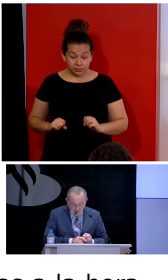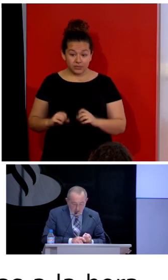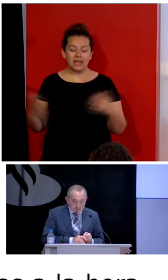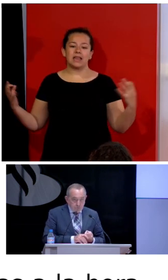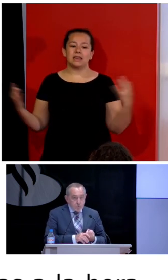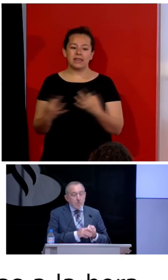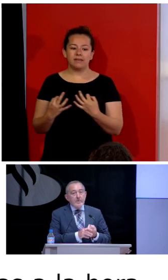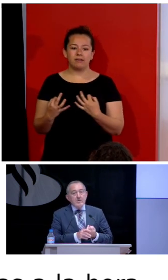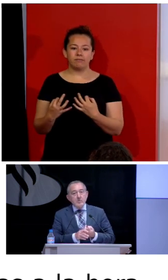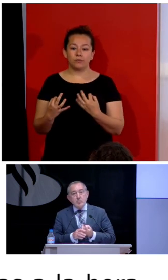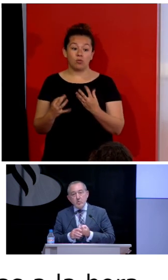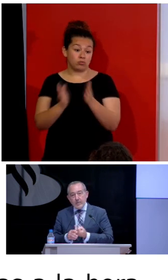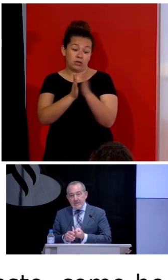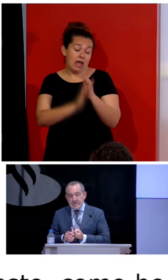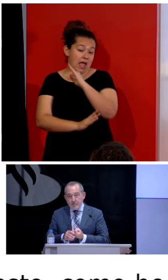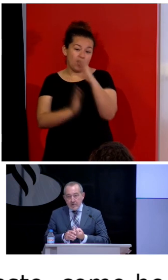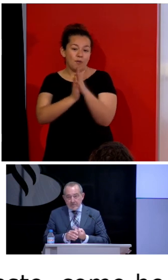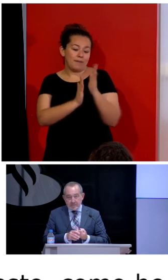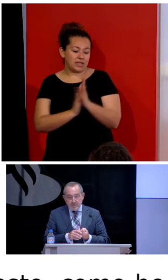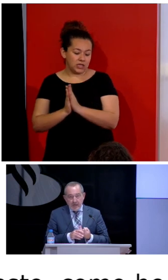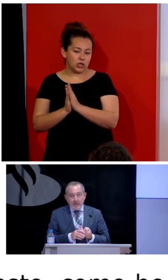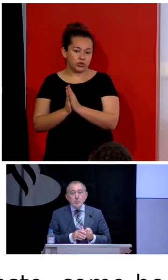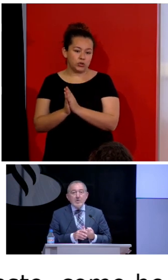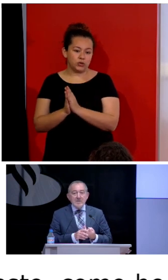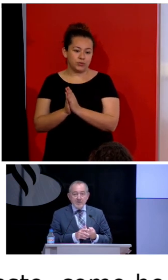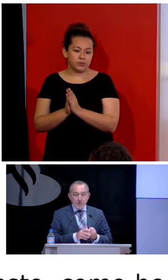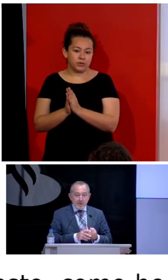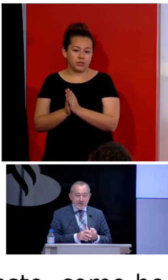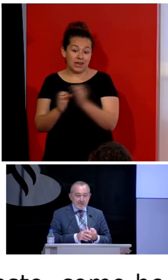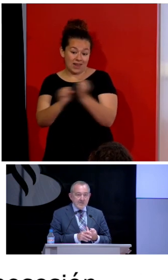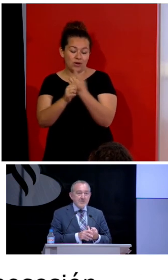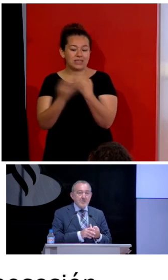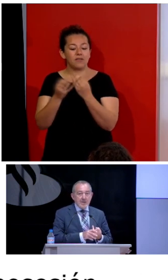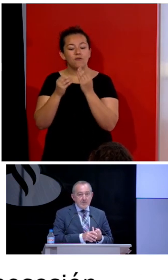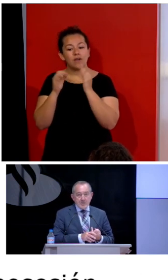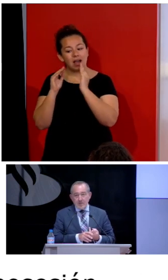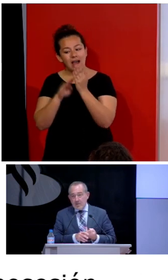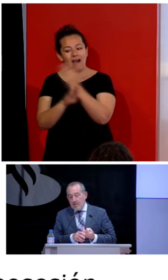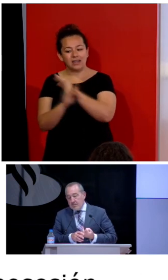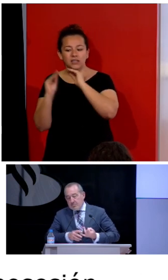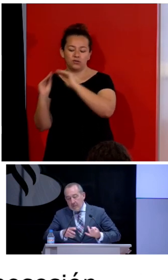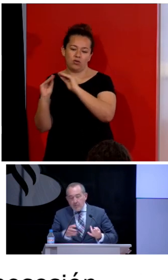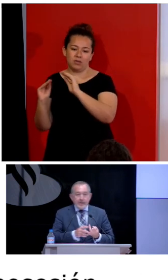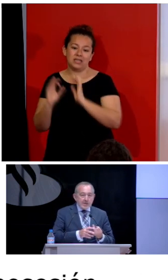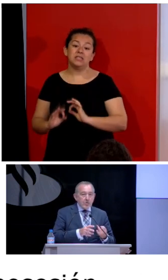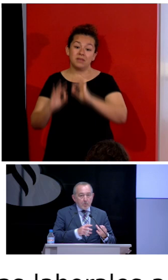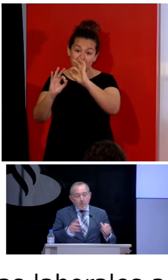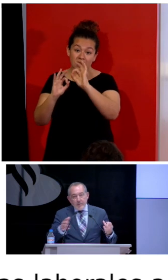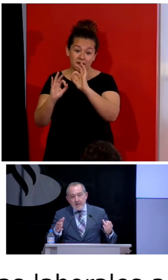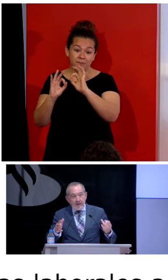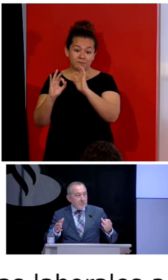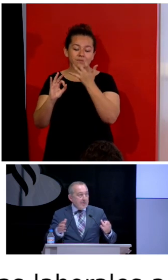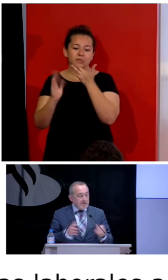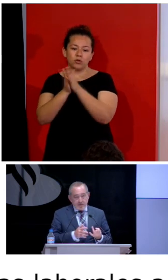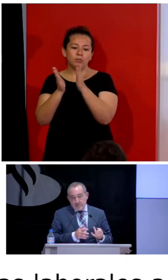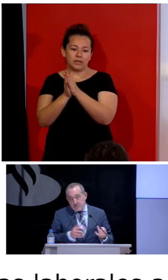habrá unos compañeros y unas compañeras laborales a las cuales hay que formarles y especialmente al compañero o